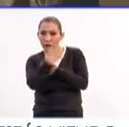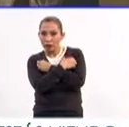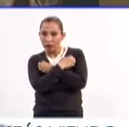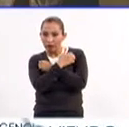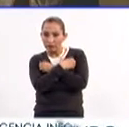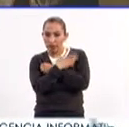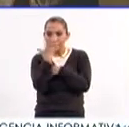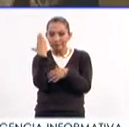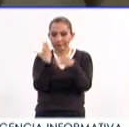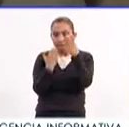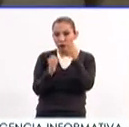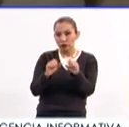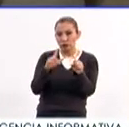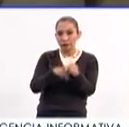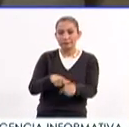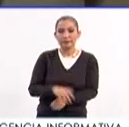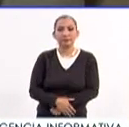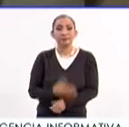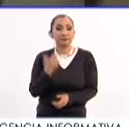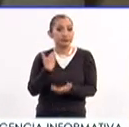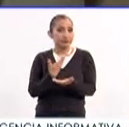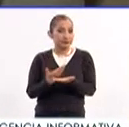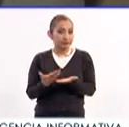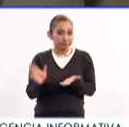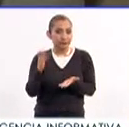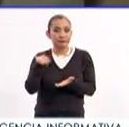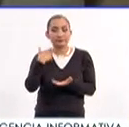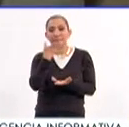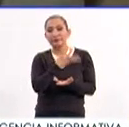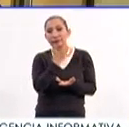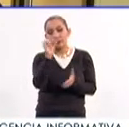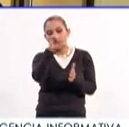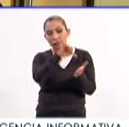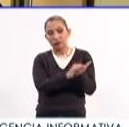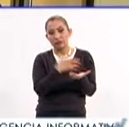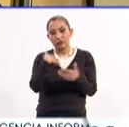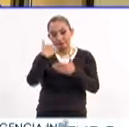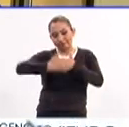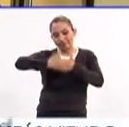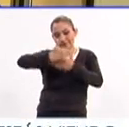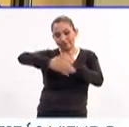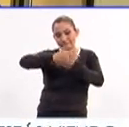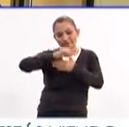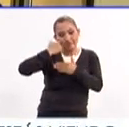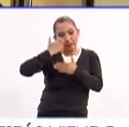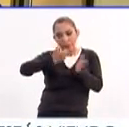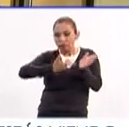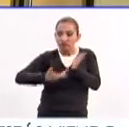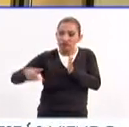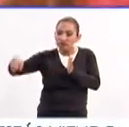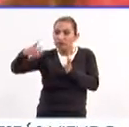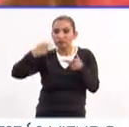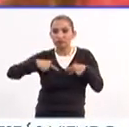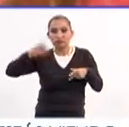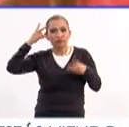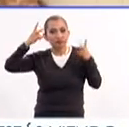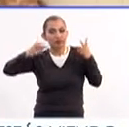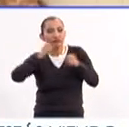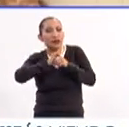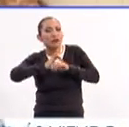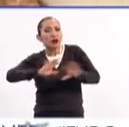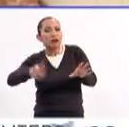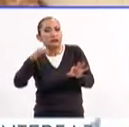y formación social. Además, cuenta con un centro de documentación que busca acercar a los visitantes la